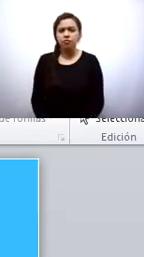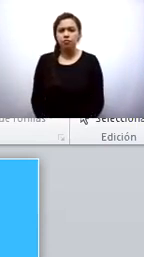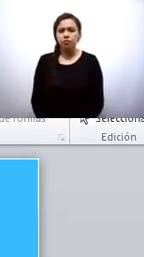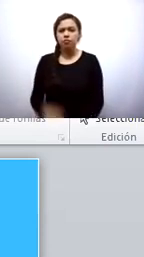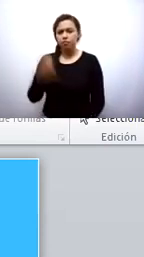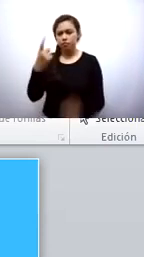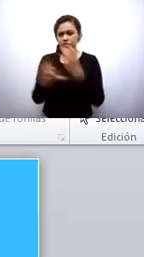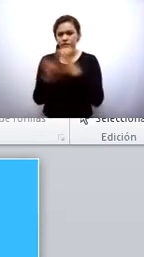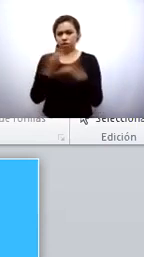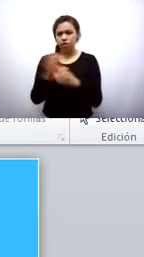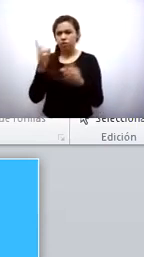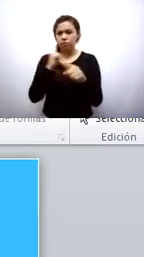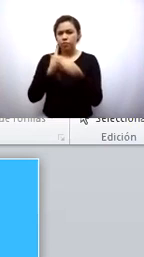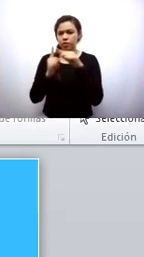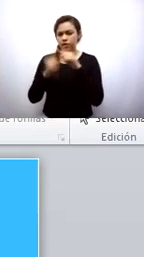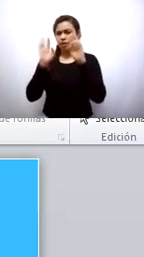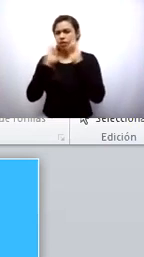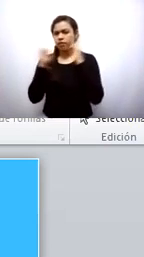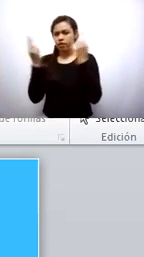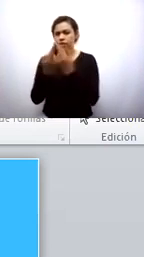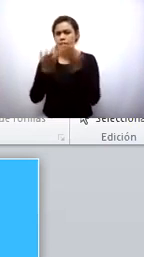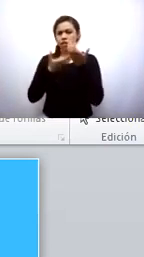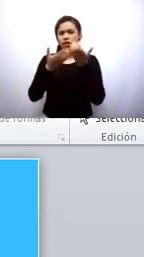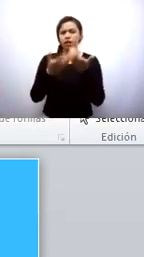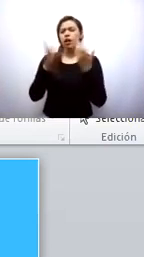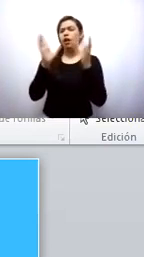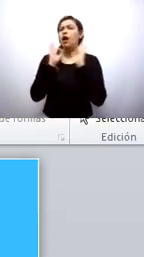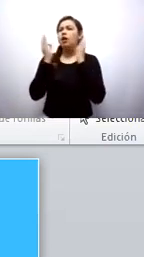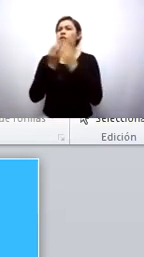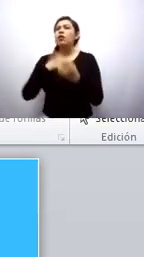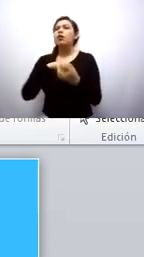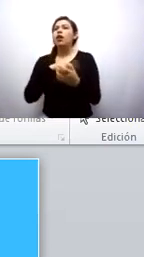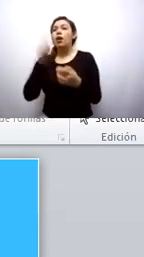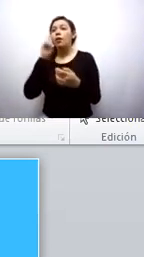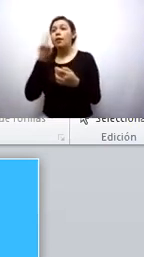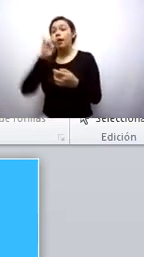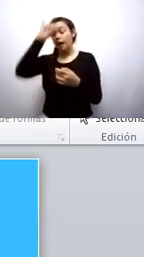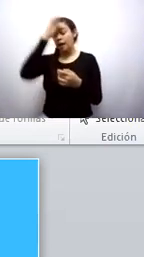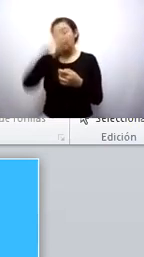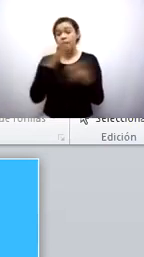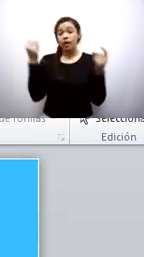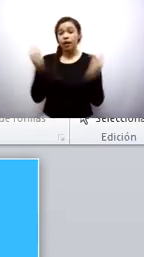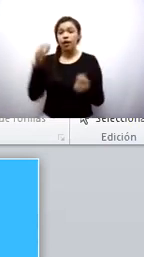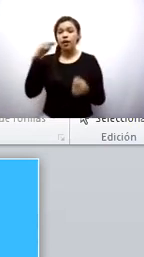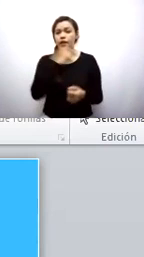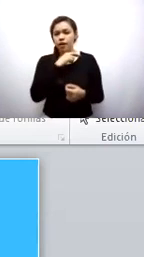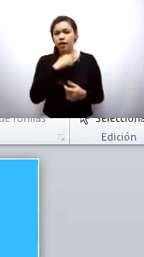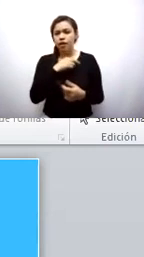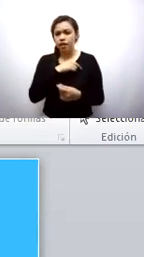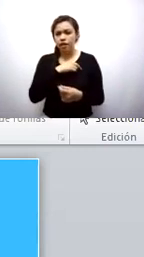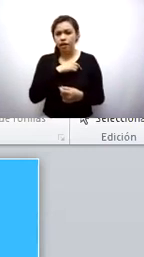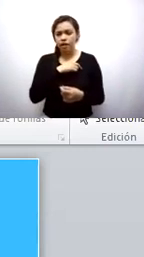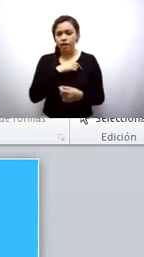estas reuniones, estos canales, poder traer, aunque sea una imagen rápida, ¿Cuál es su nombre? vamos a